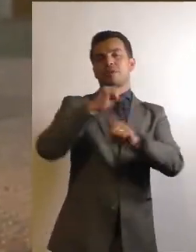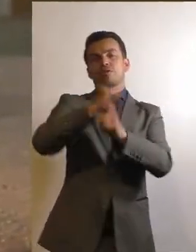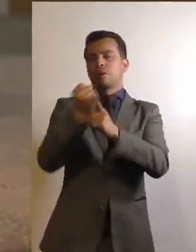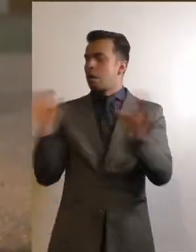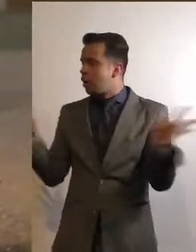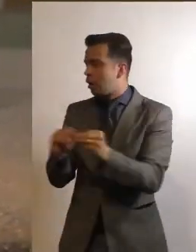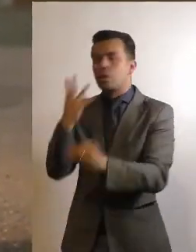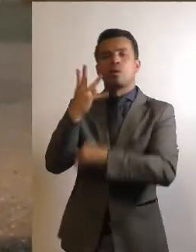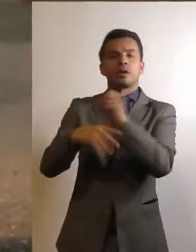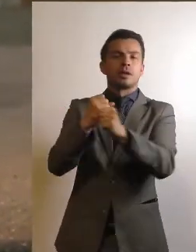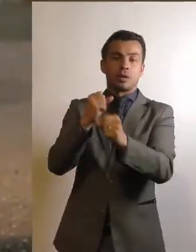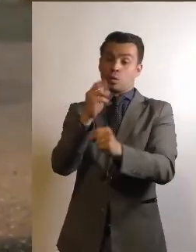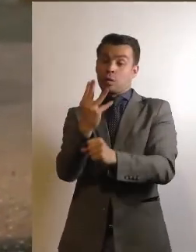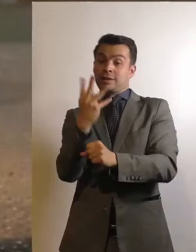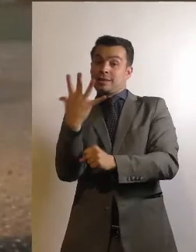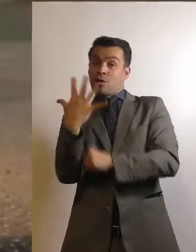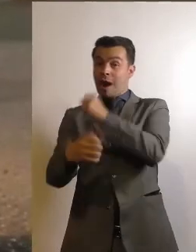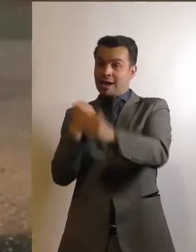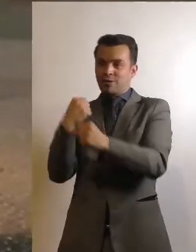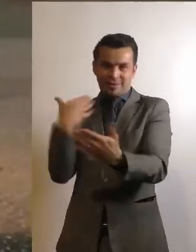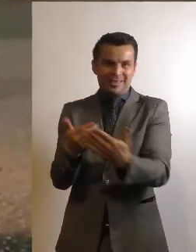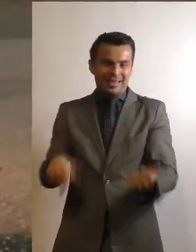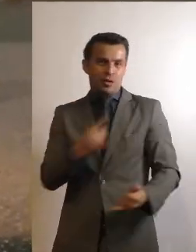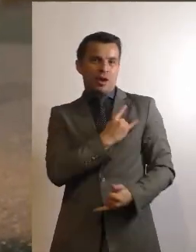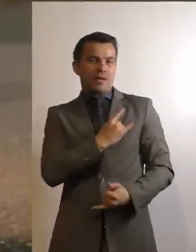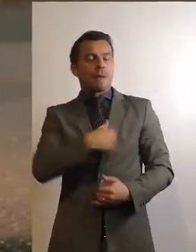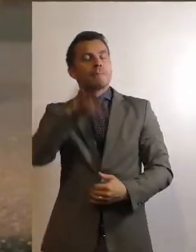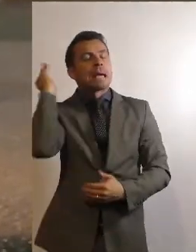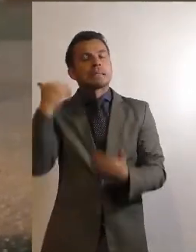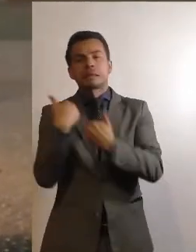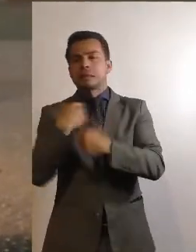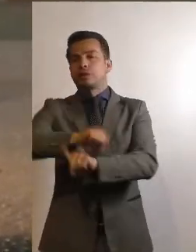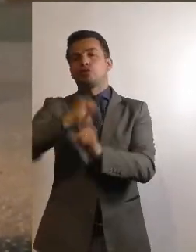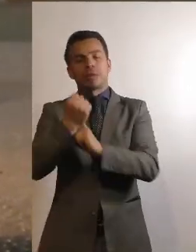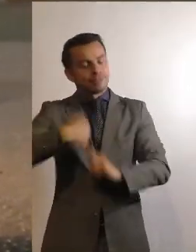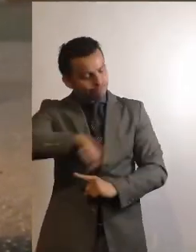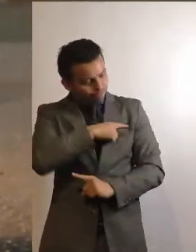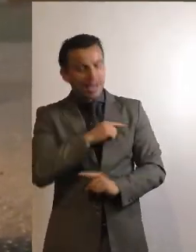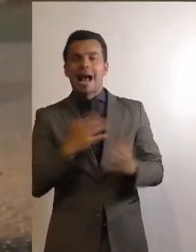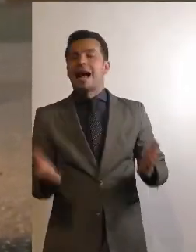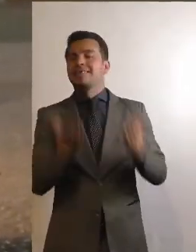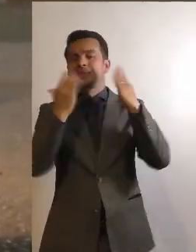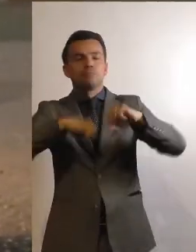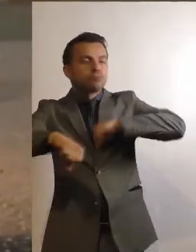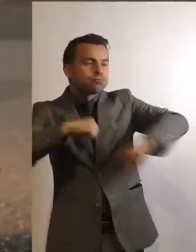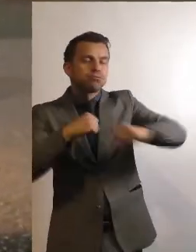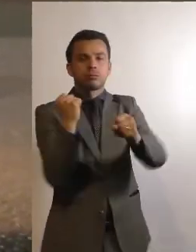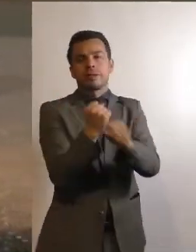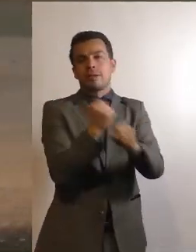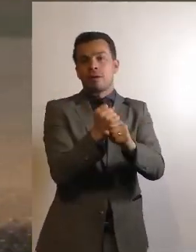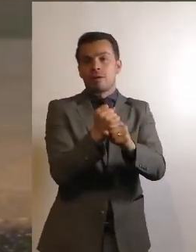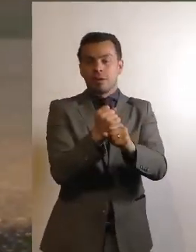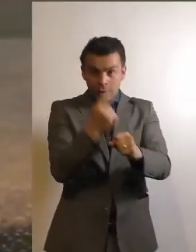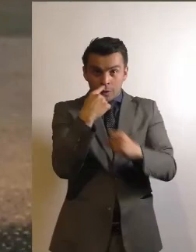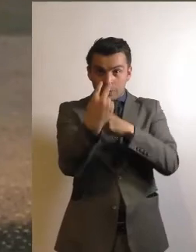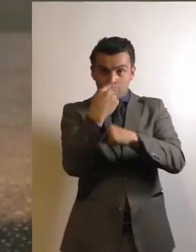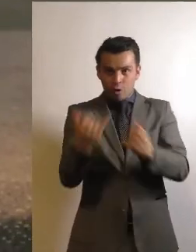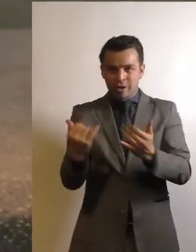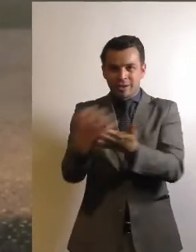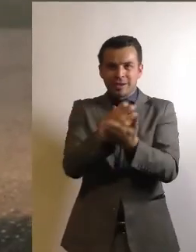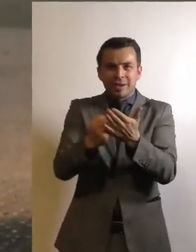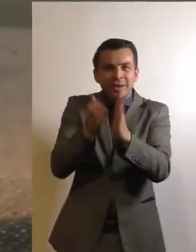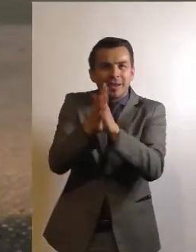ha sido un factor determinante y característico de la universidad, y poder comunicar y poder establecer escenarios como el de rendición de cuentas es un aspecto de